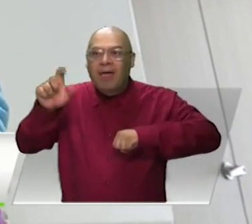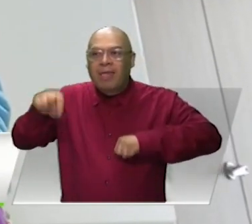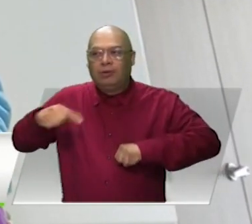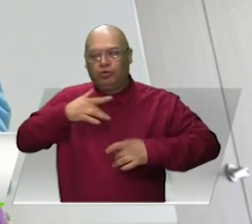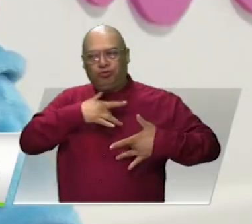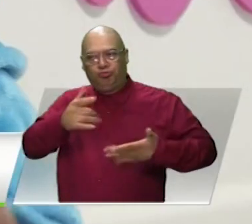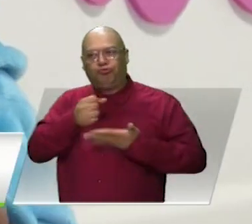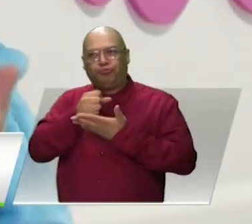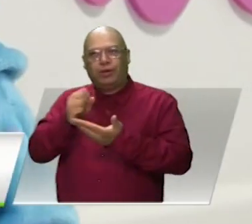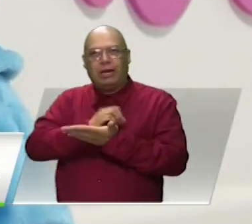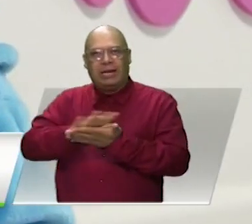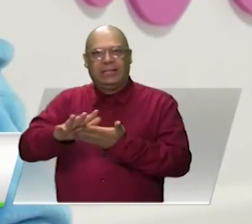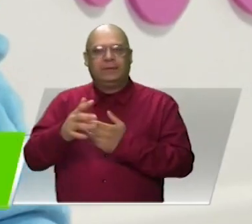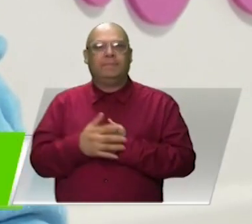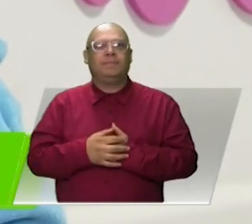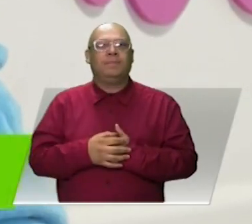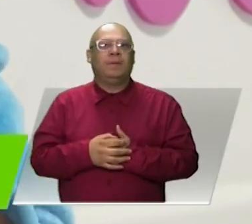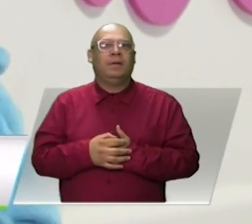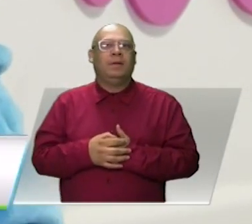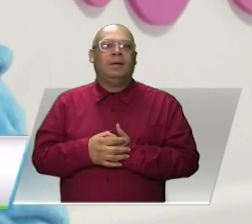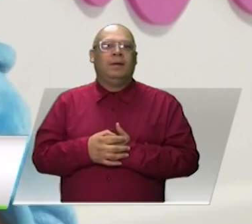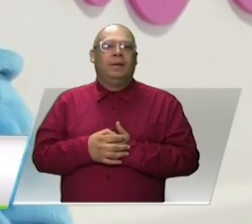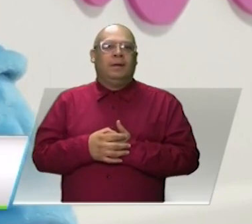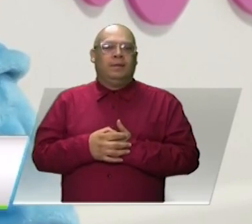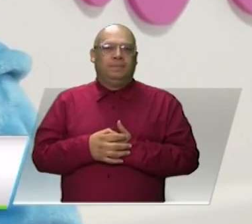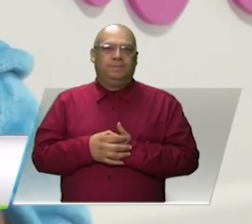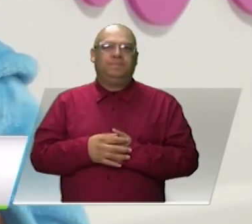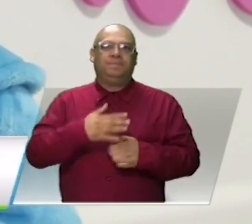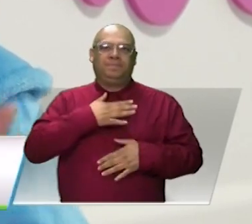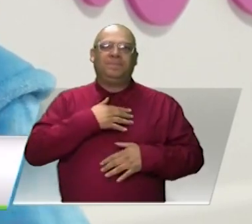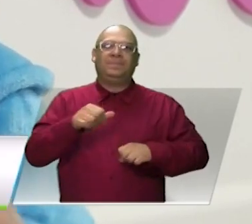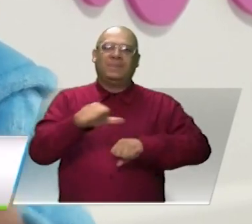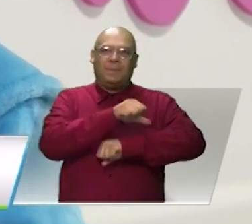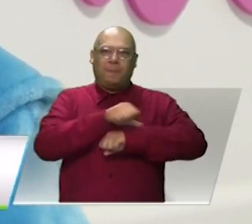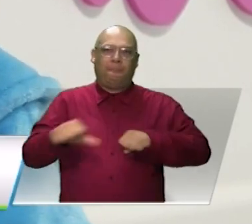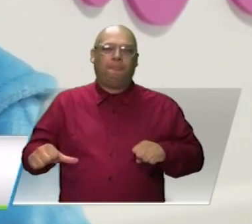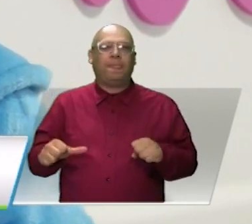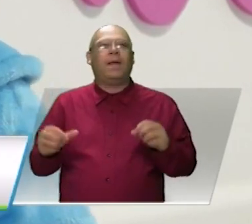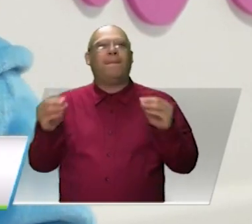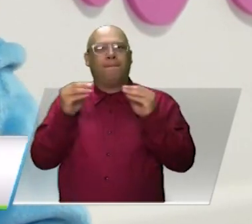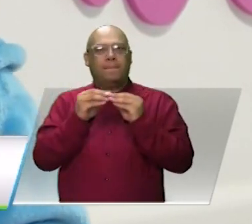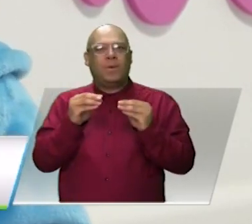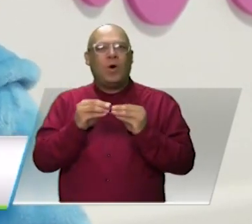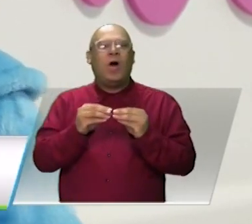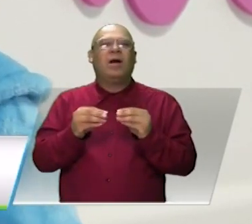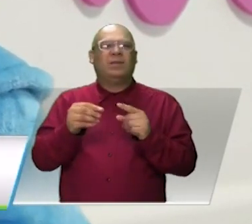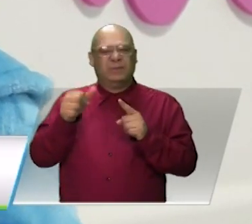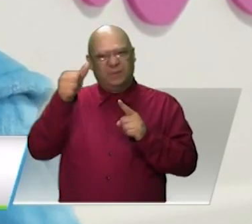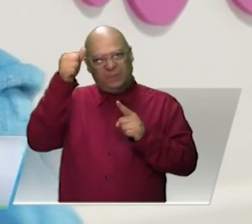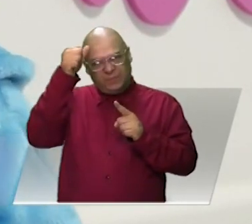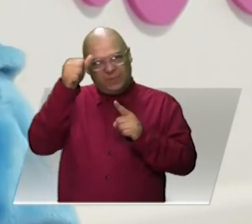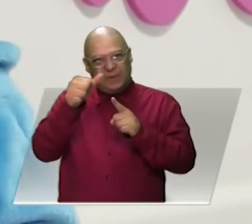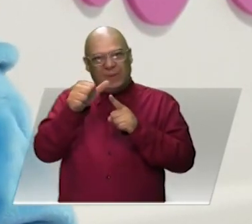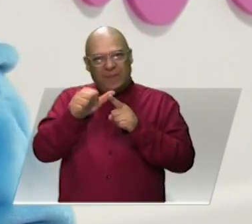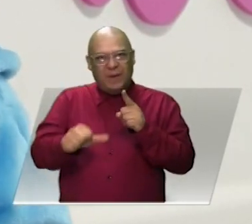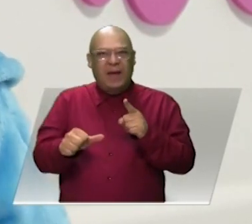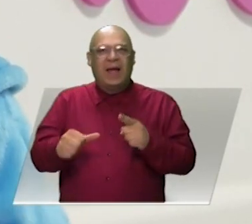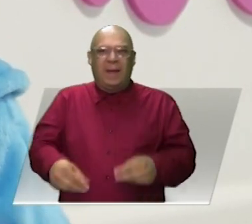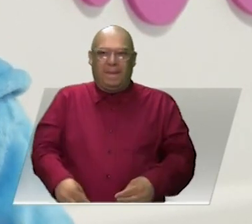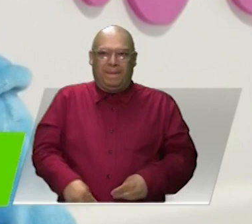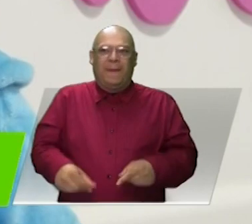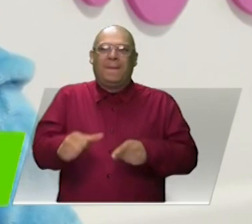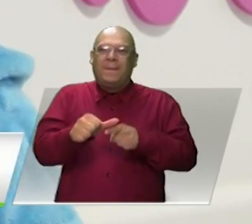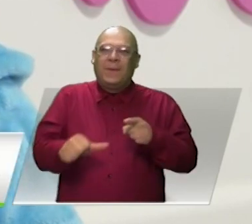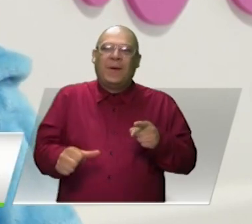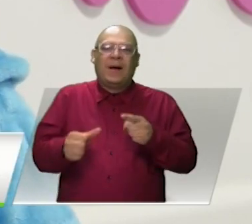sus quirófanos Mi trabajo esencialmente es cirugías urológicas como circuncisiones hernias inguinales